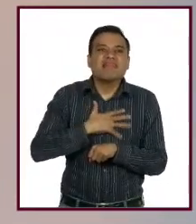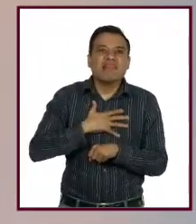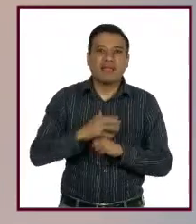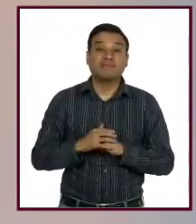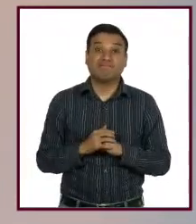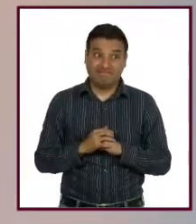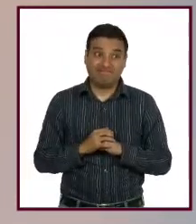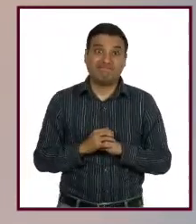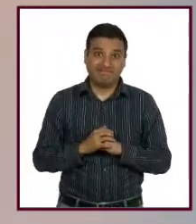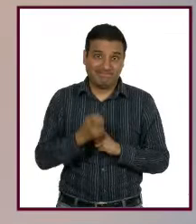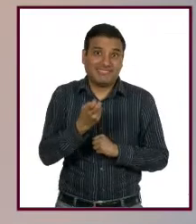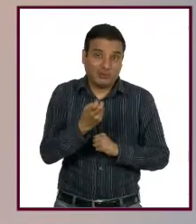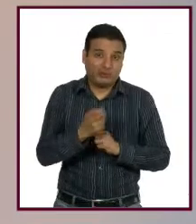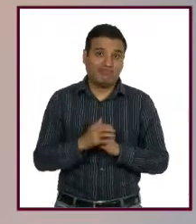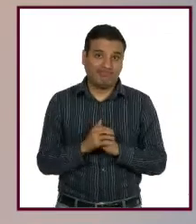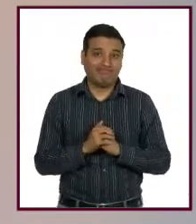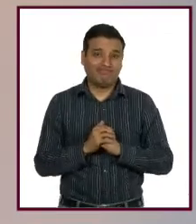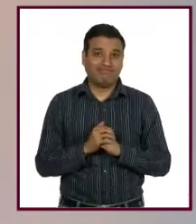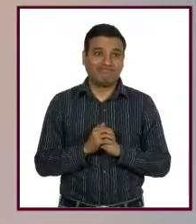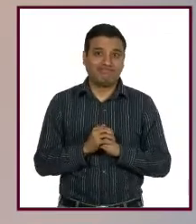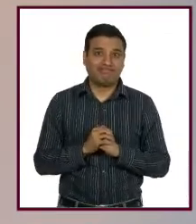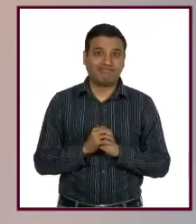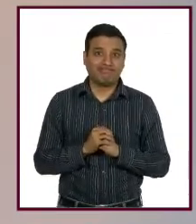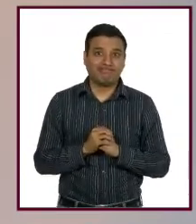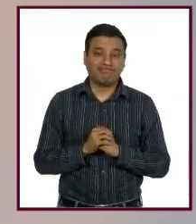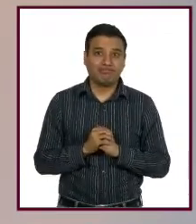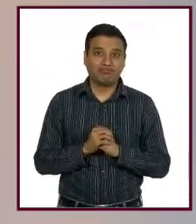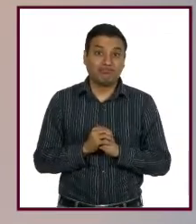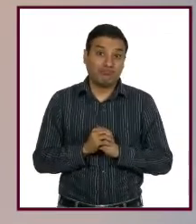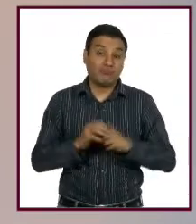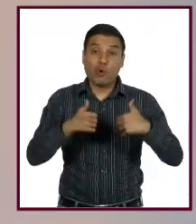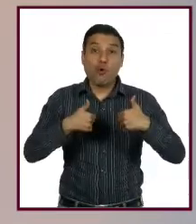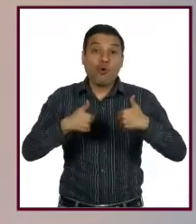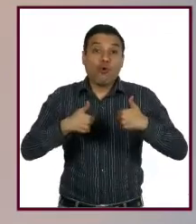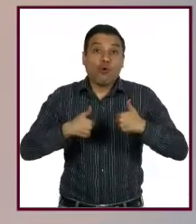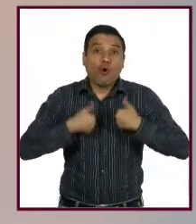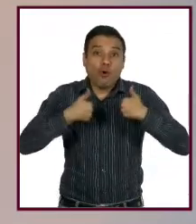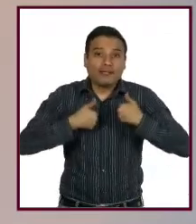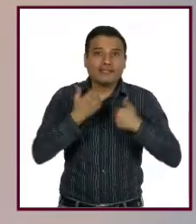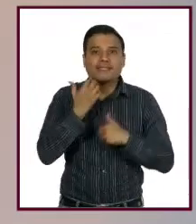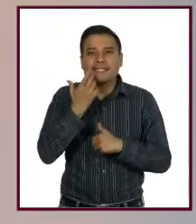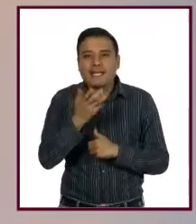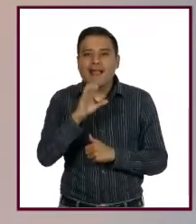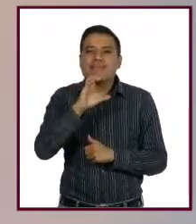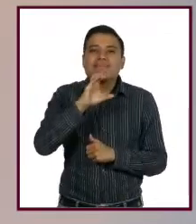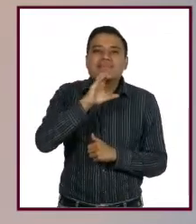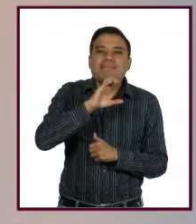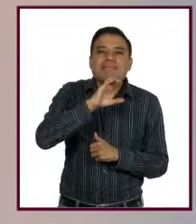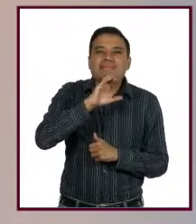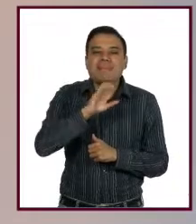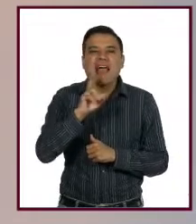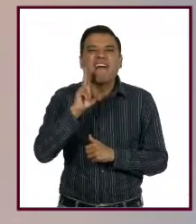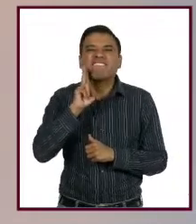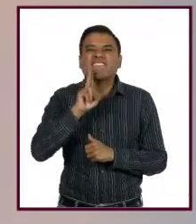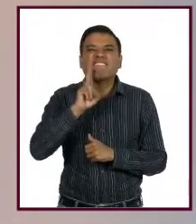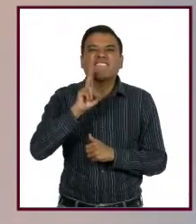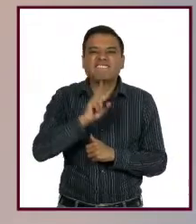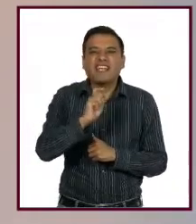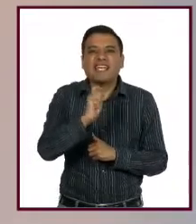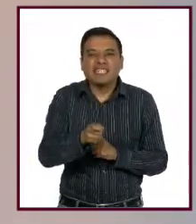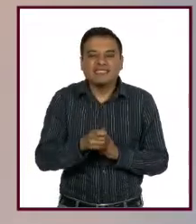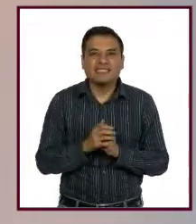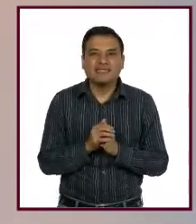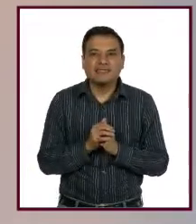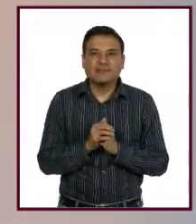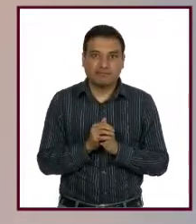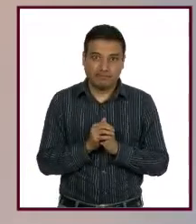trampa cuando pudiéramos tener esta parte de la experimentación, porque si parte de esta experimentación está